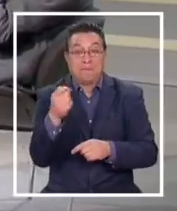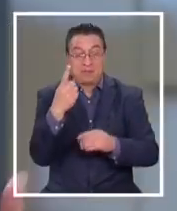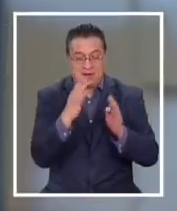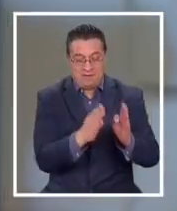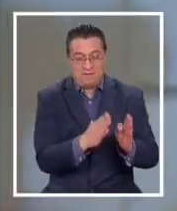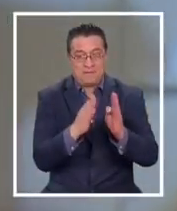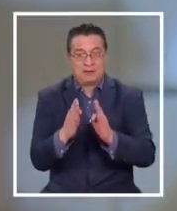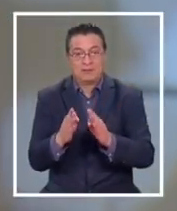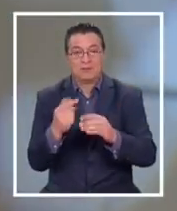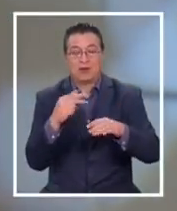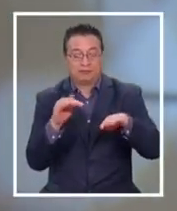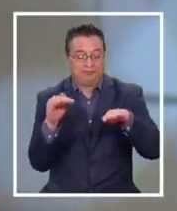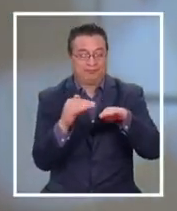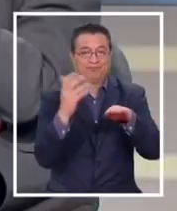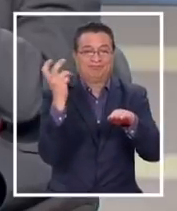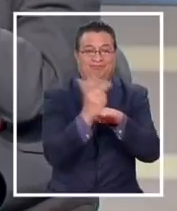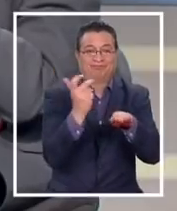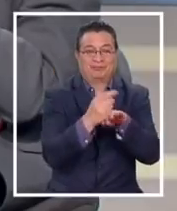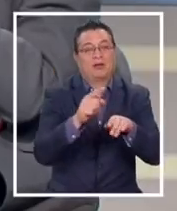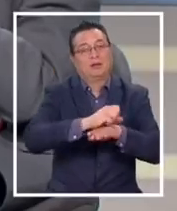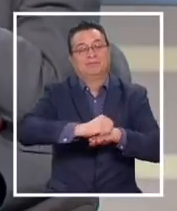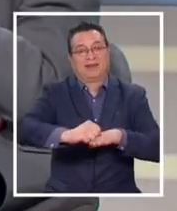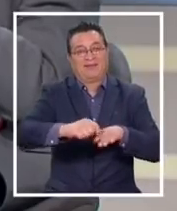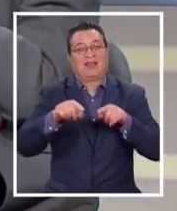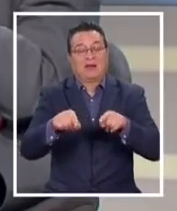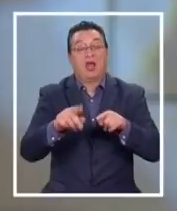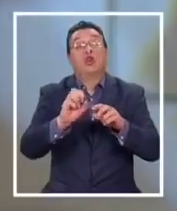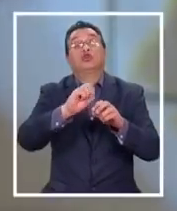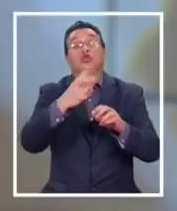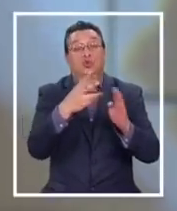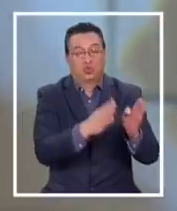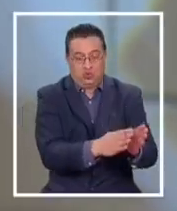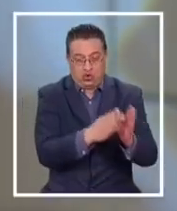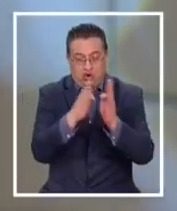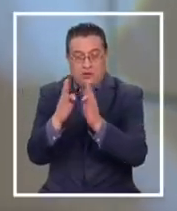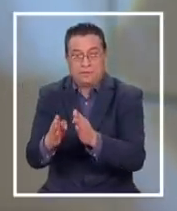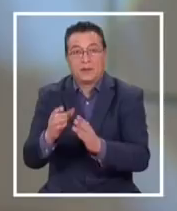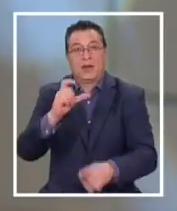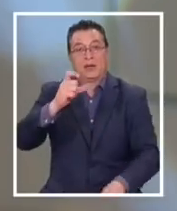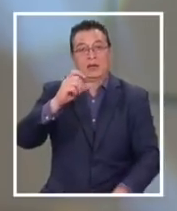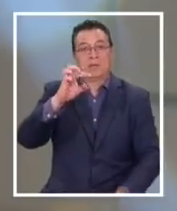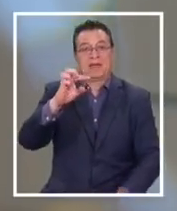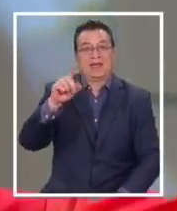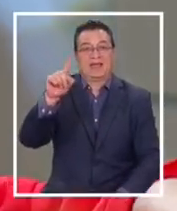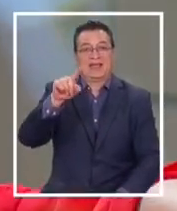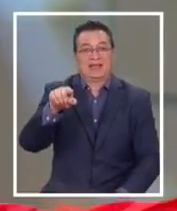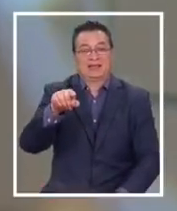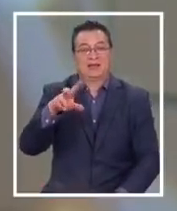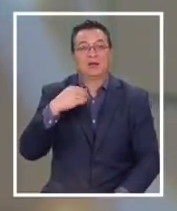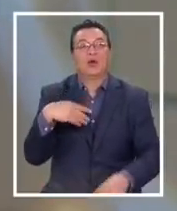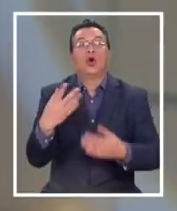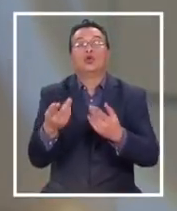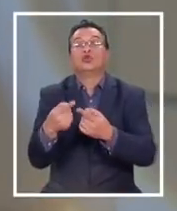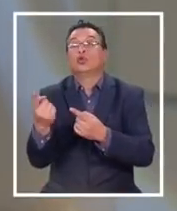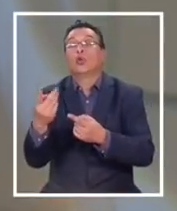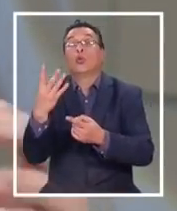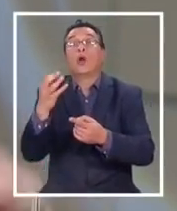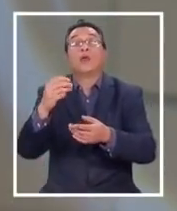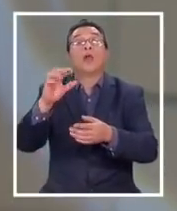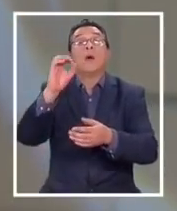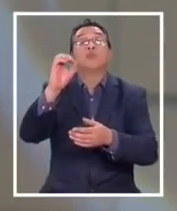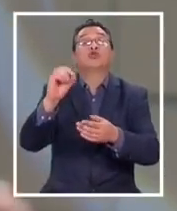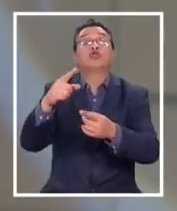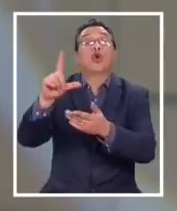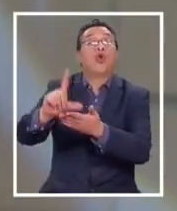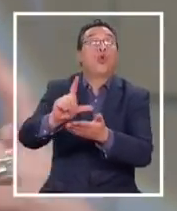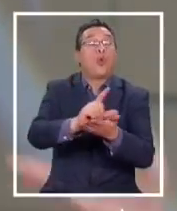plan antiencerrona. Viene una segunda fase que es súper importante relacionada con GPS, con lo que ocurre con el otro 40% de lugares donde